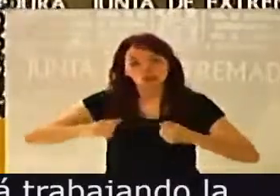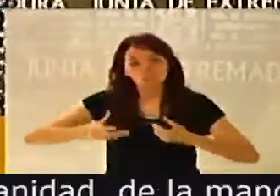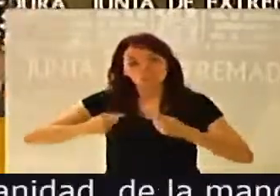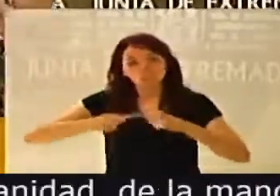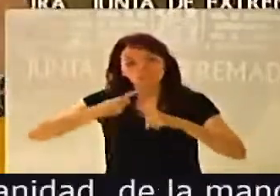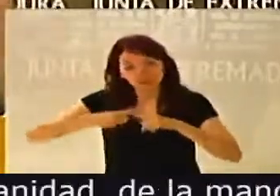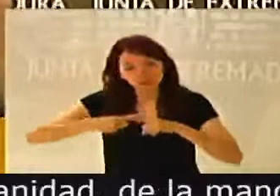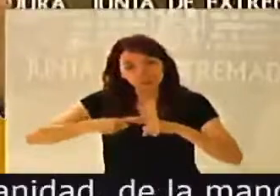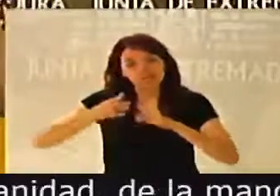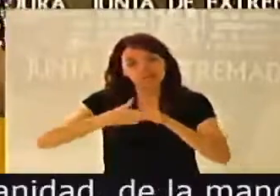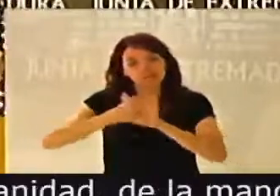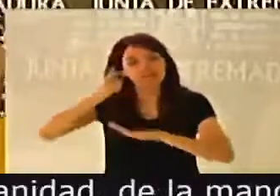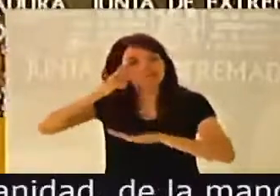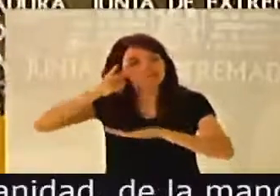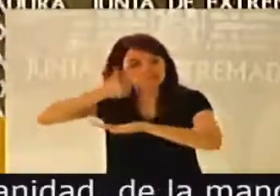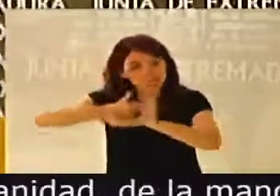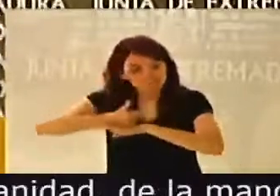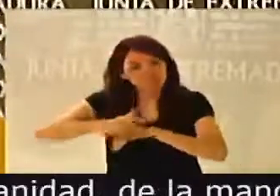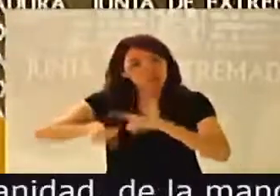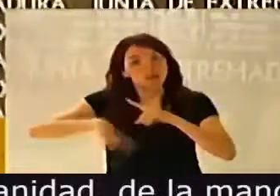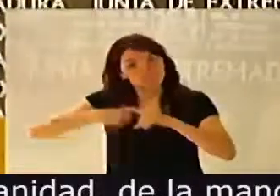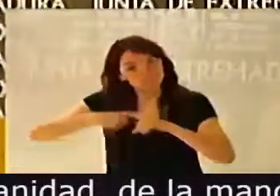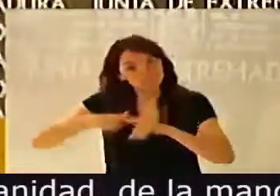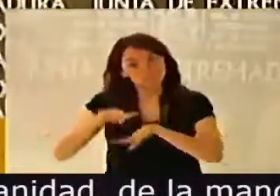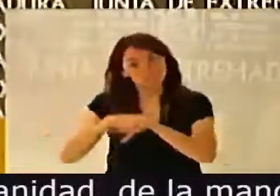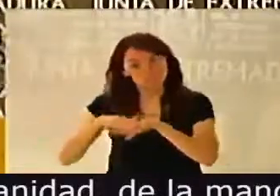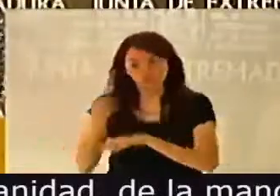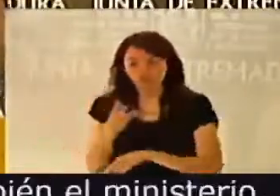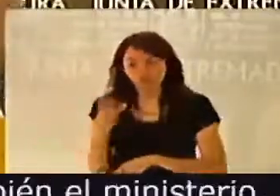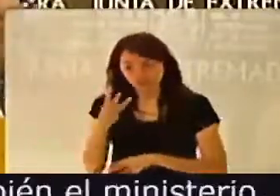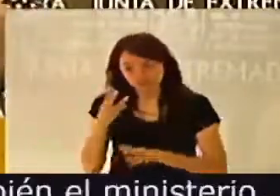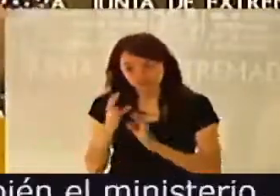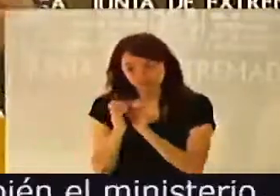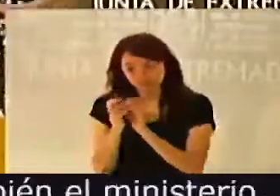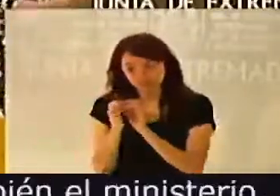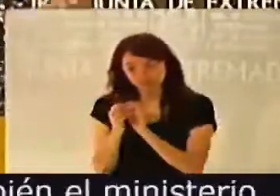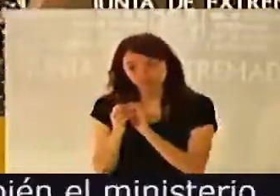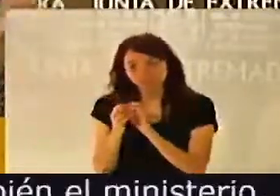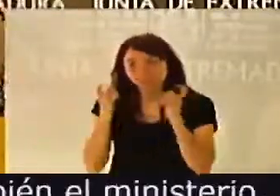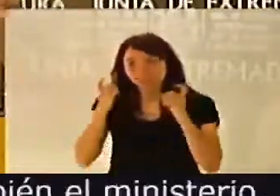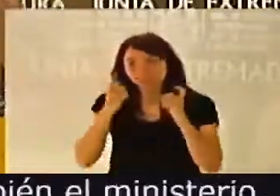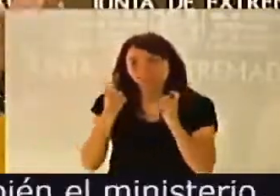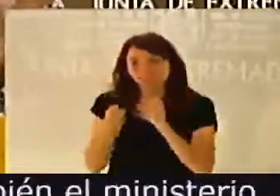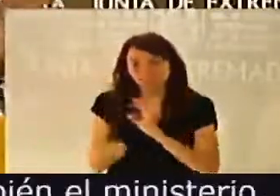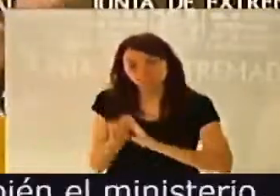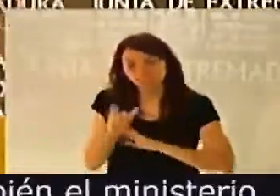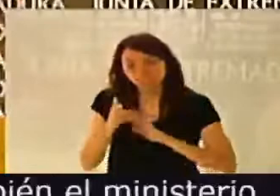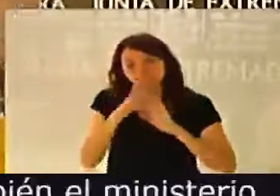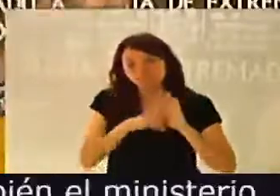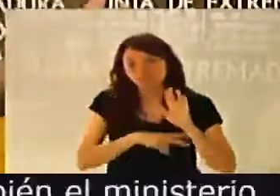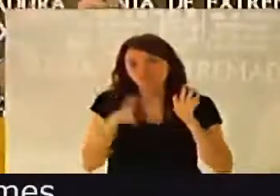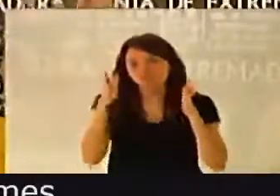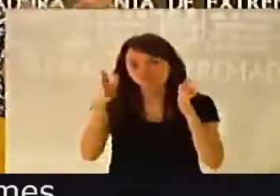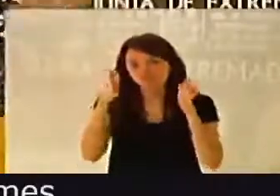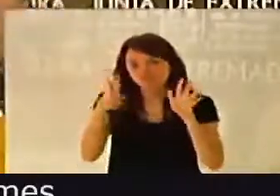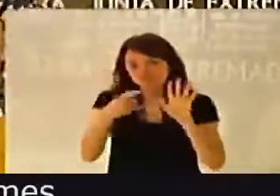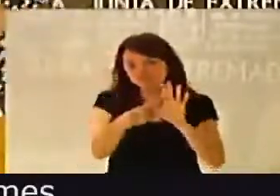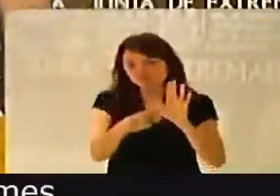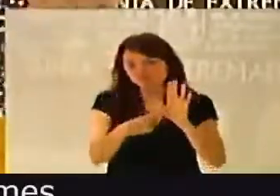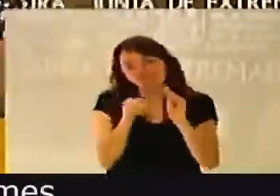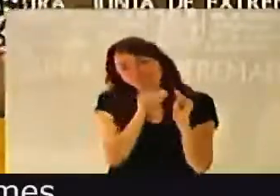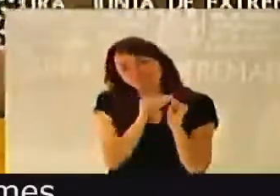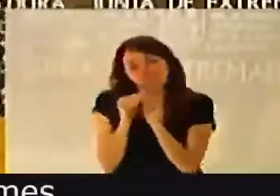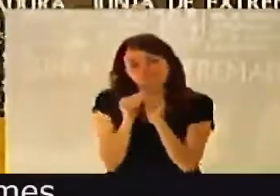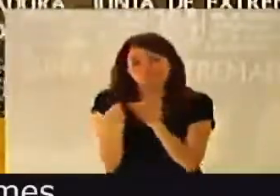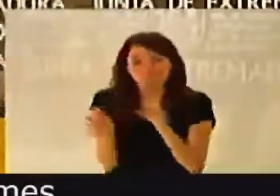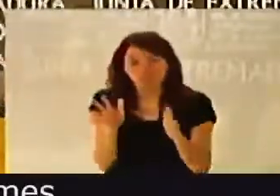y con lo que esté trabajando también el Ministerio, es en poder tener unas recomendaciones unánimes, independientemente de que luego la potestad esté en una